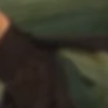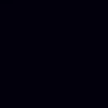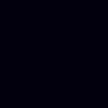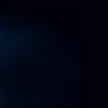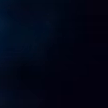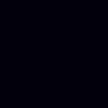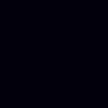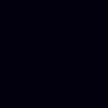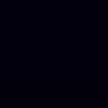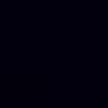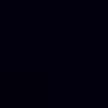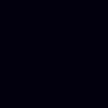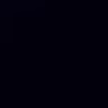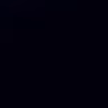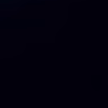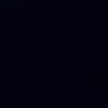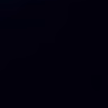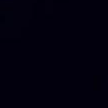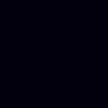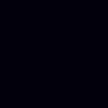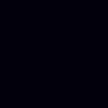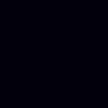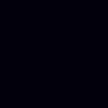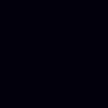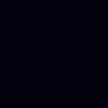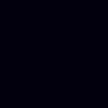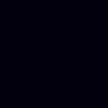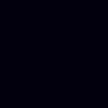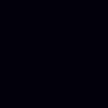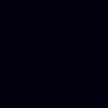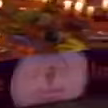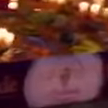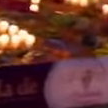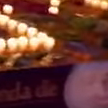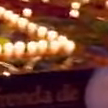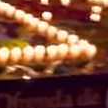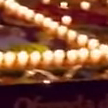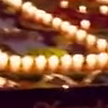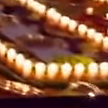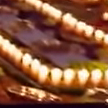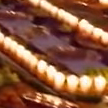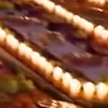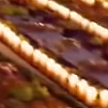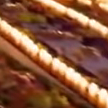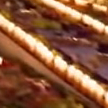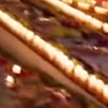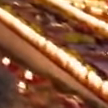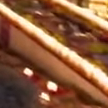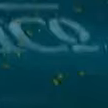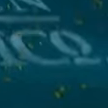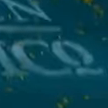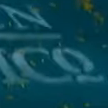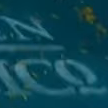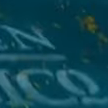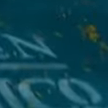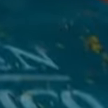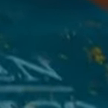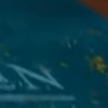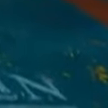en 13, Costa Rica Televisión. Hay que vivirlo en el Chignahuapan, y